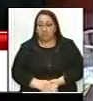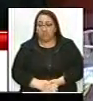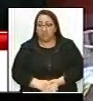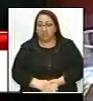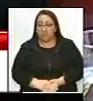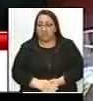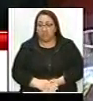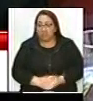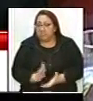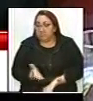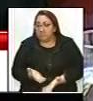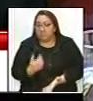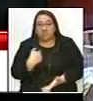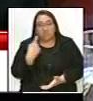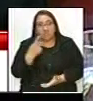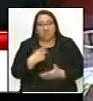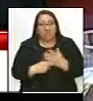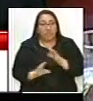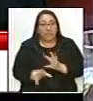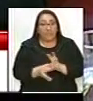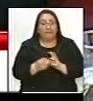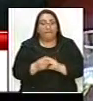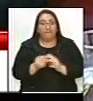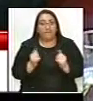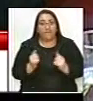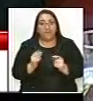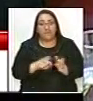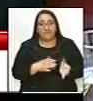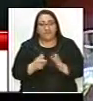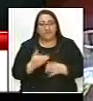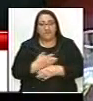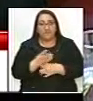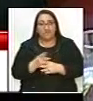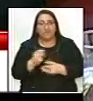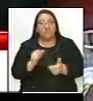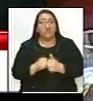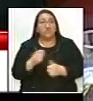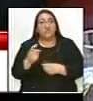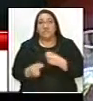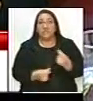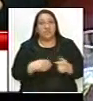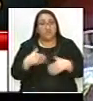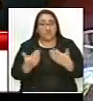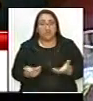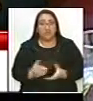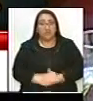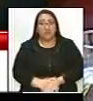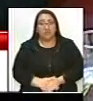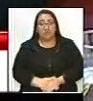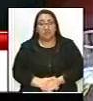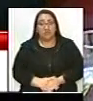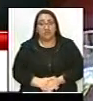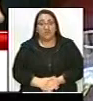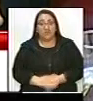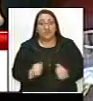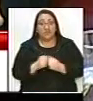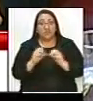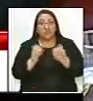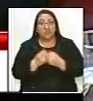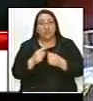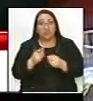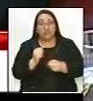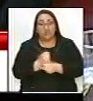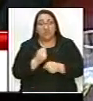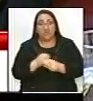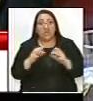O sea, estamos... ahora, esa forma de la agilidad podría ser en en el Parlamento en su conjunto, o sea,